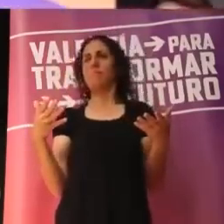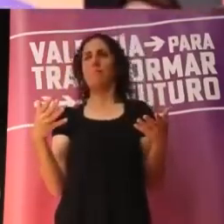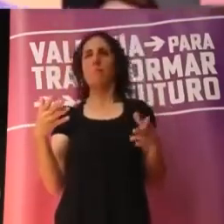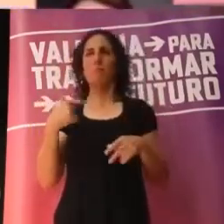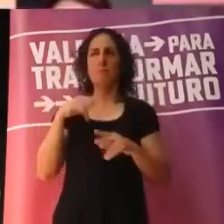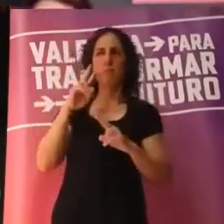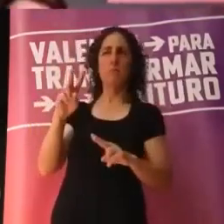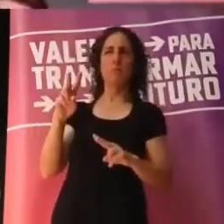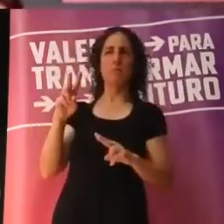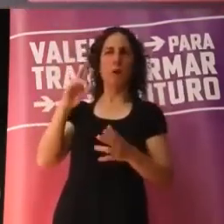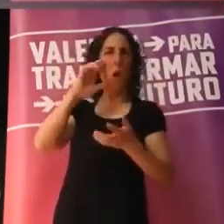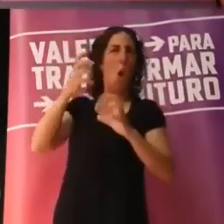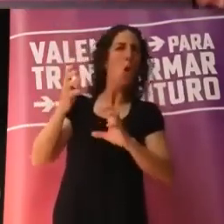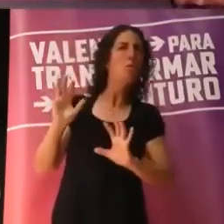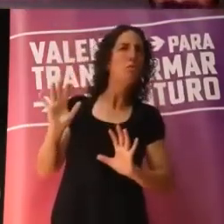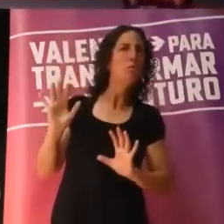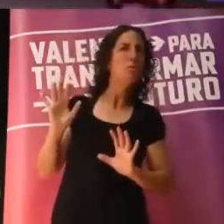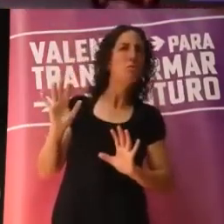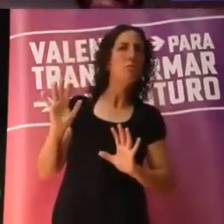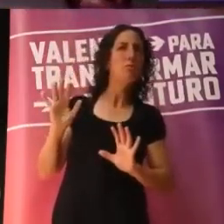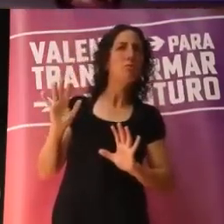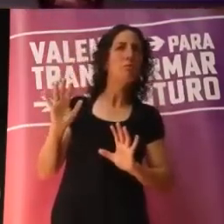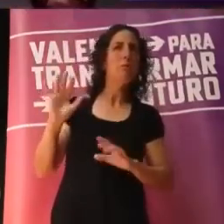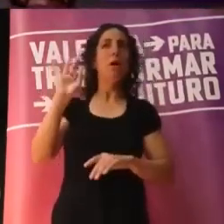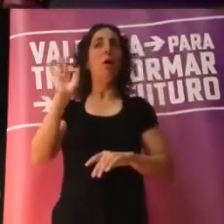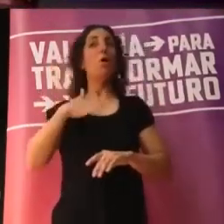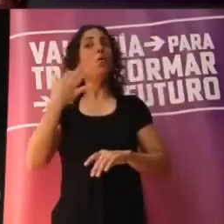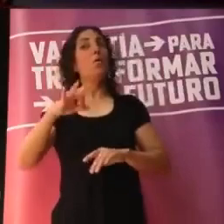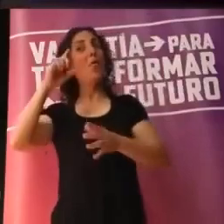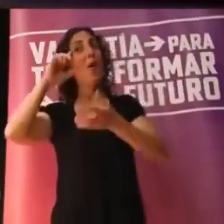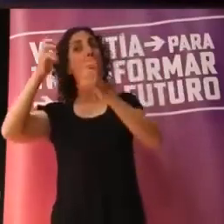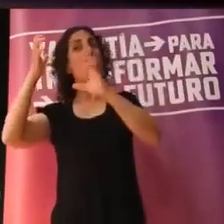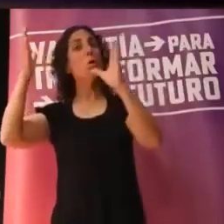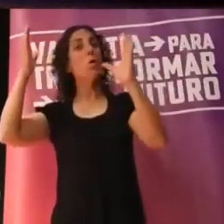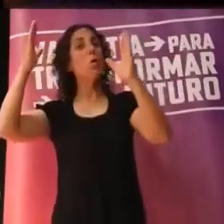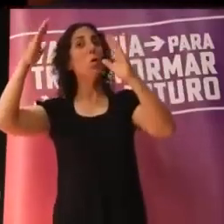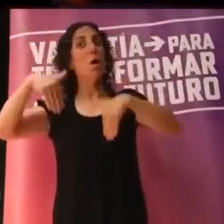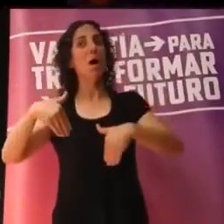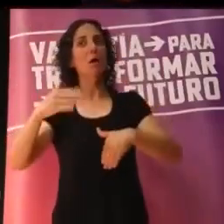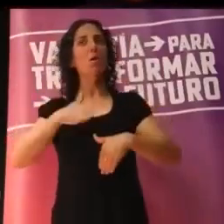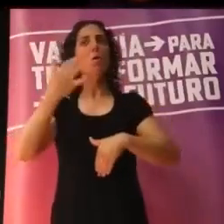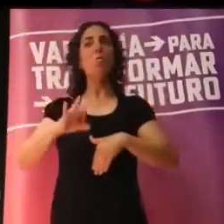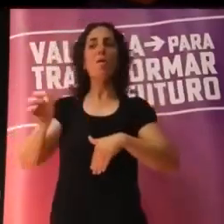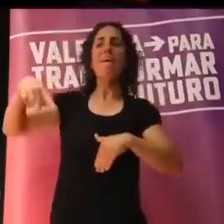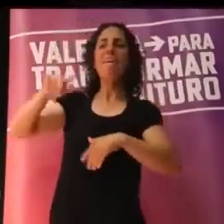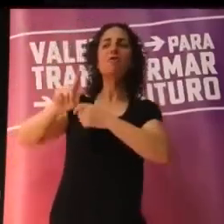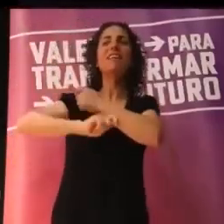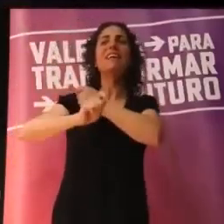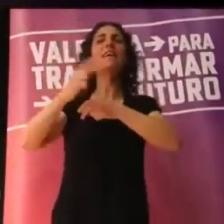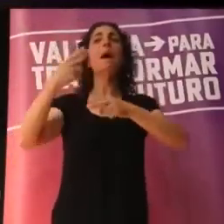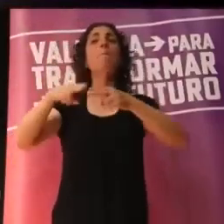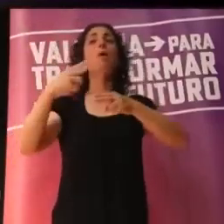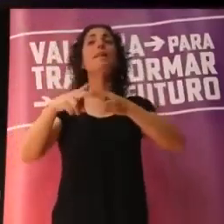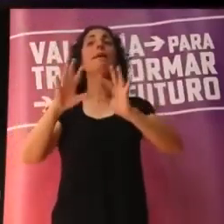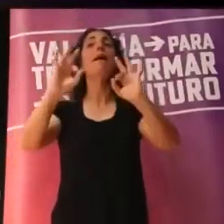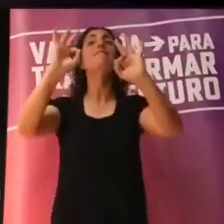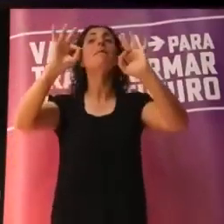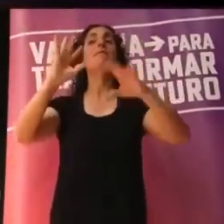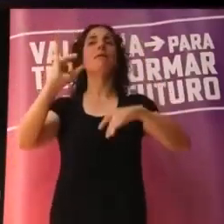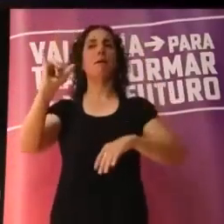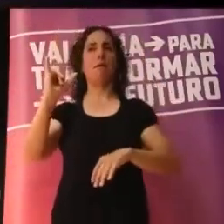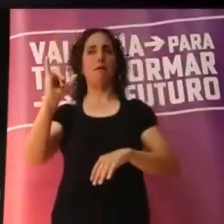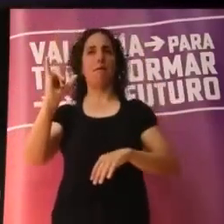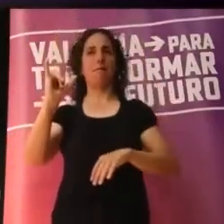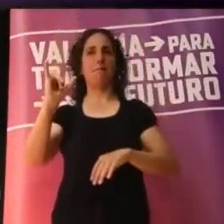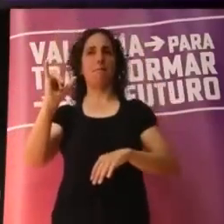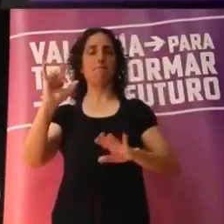chalaos? O a lo mejor no están chalaos. Y eso responde a una estrategia política muy precisa y muy